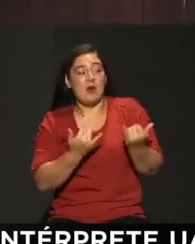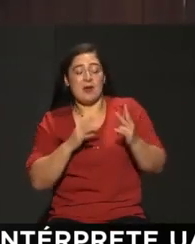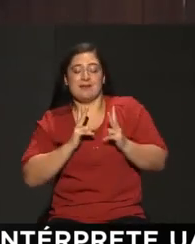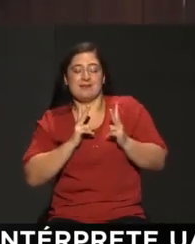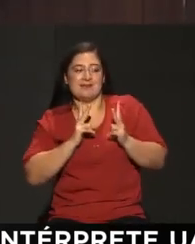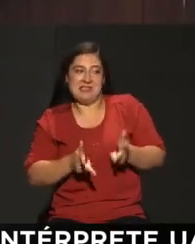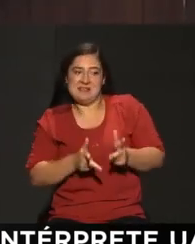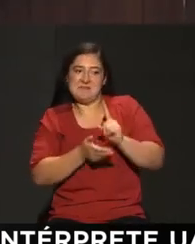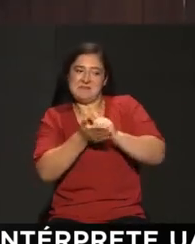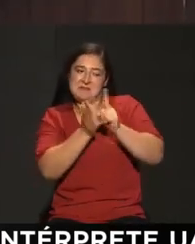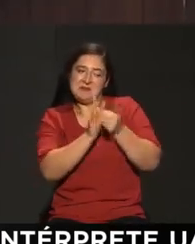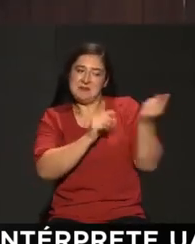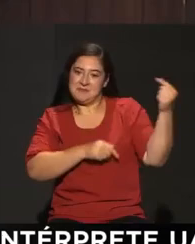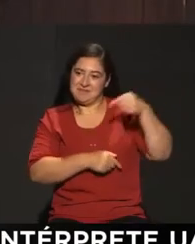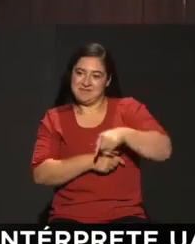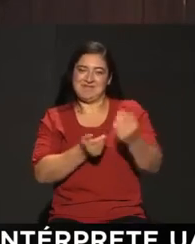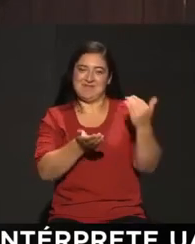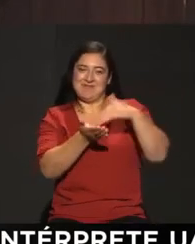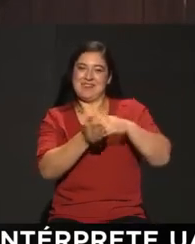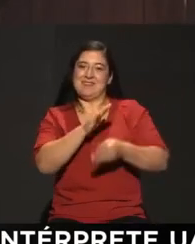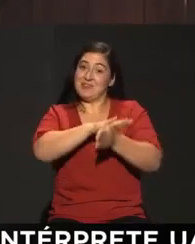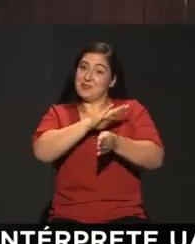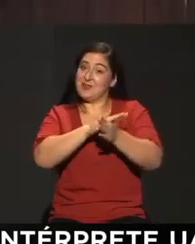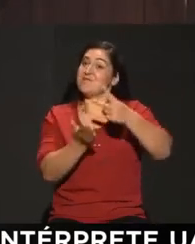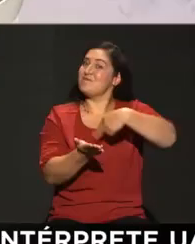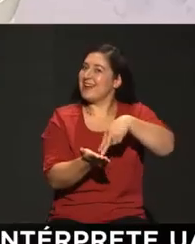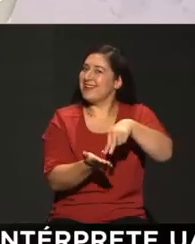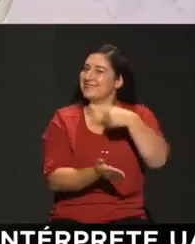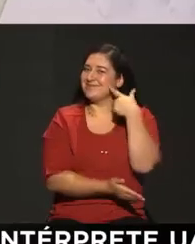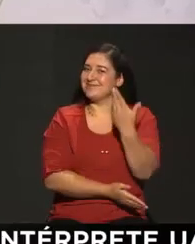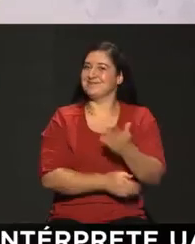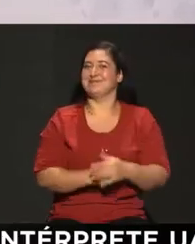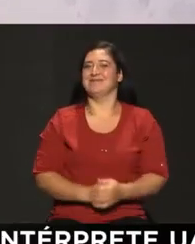mensajes institucionales y ya regresamos. Y prepárense porque vamos a bailar.